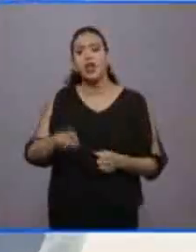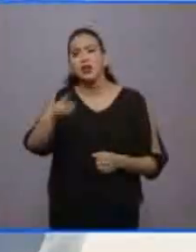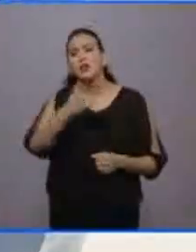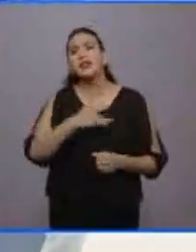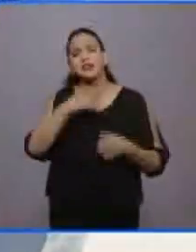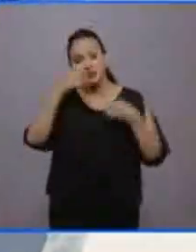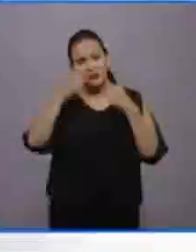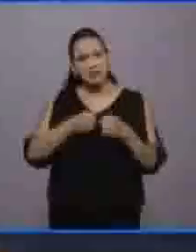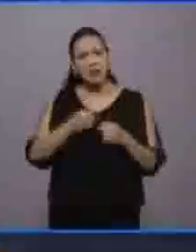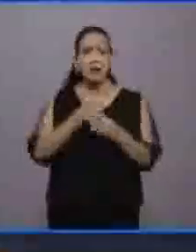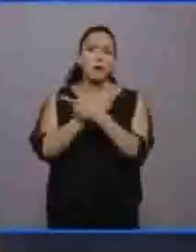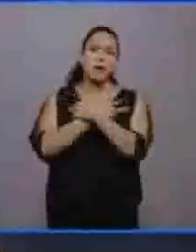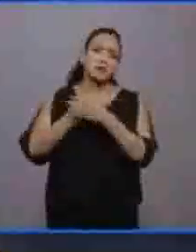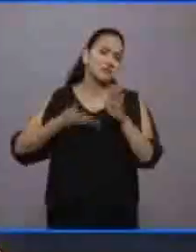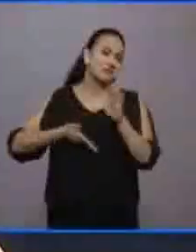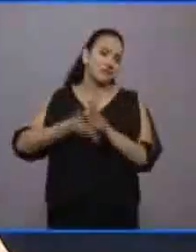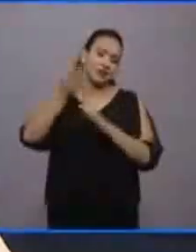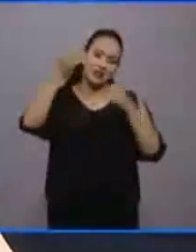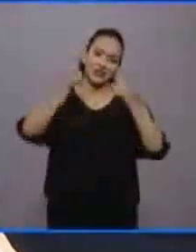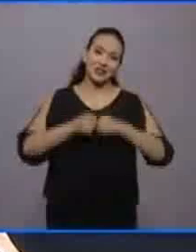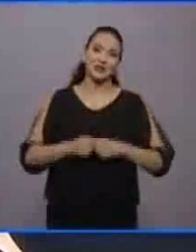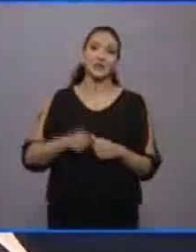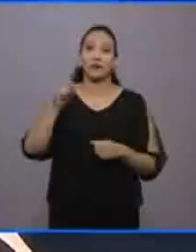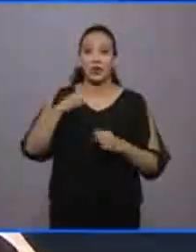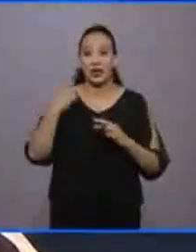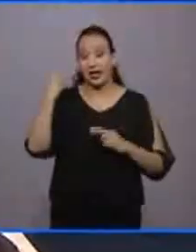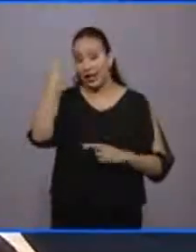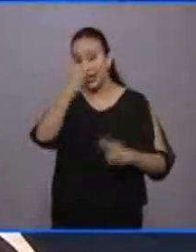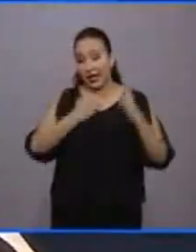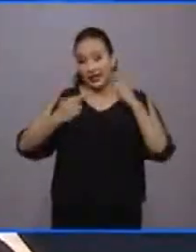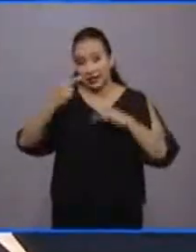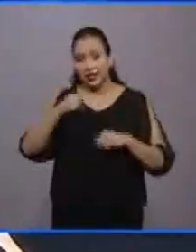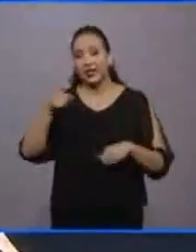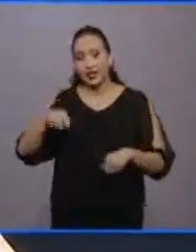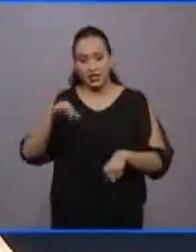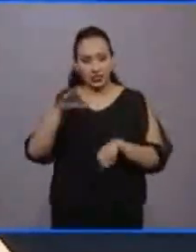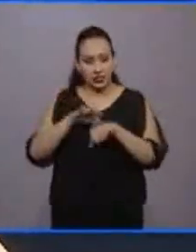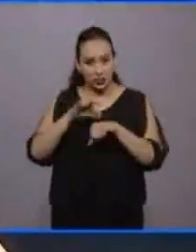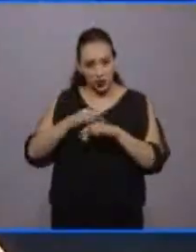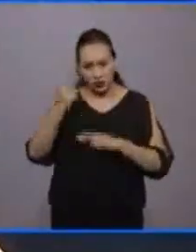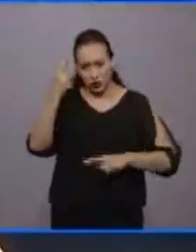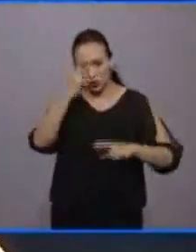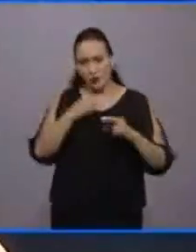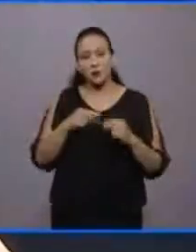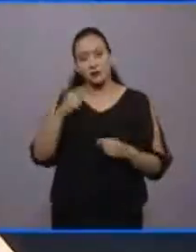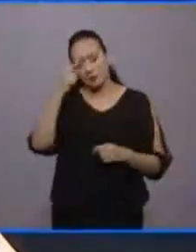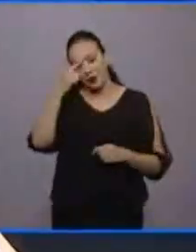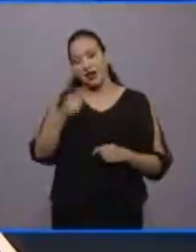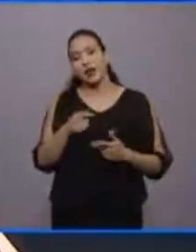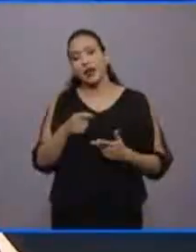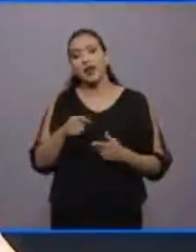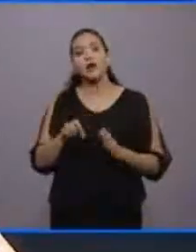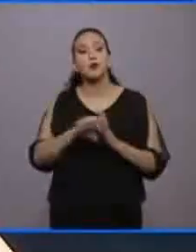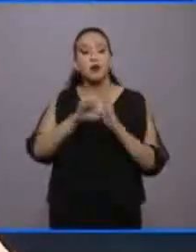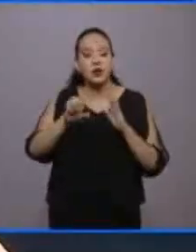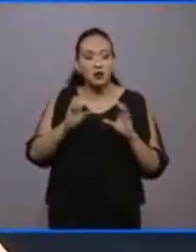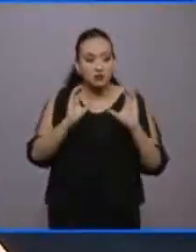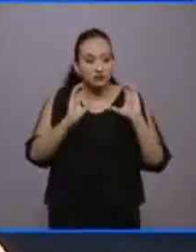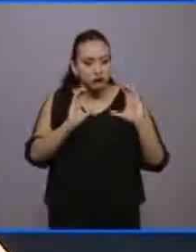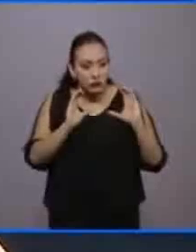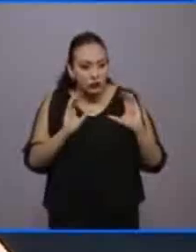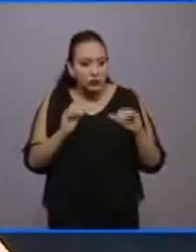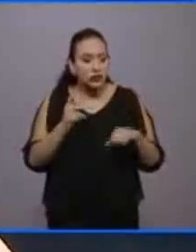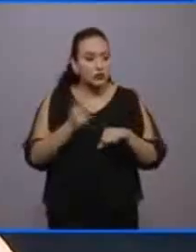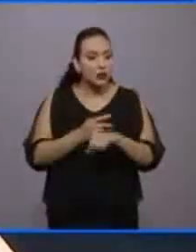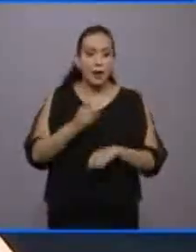sientan seguros. Las revisiones que hace Medicina Preventiva de las condiciones psicofísicas que tienen